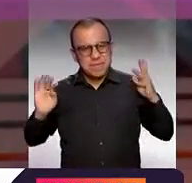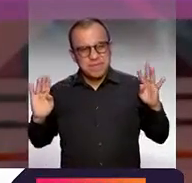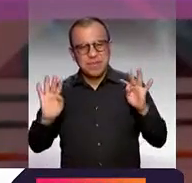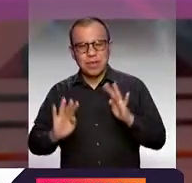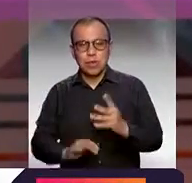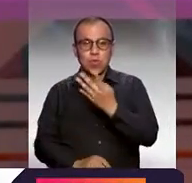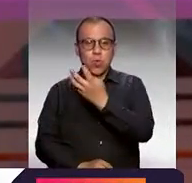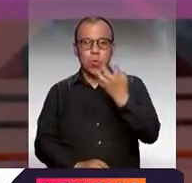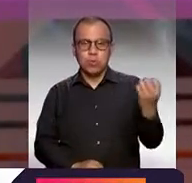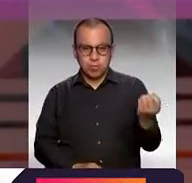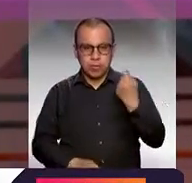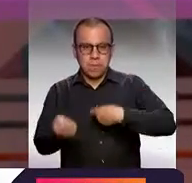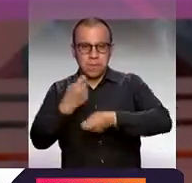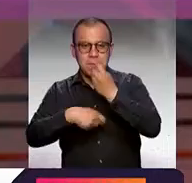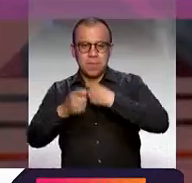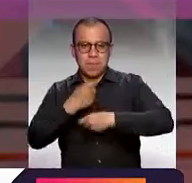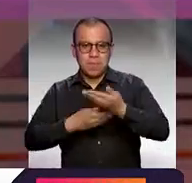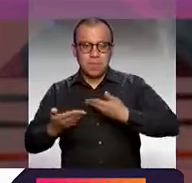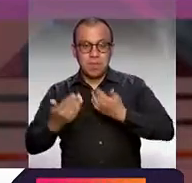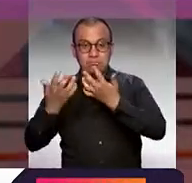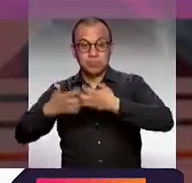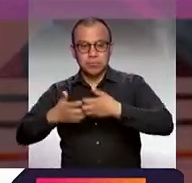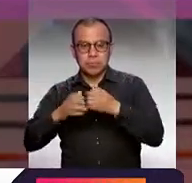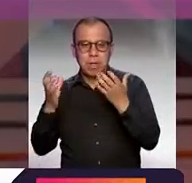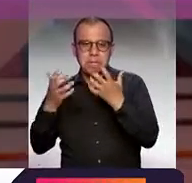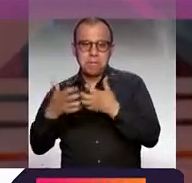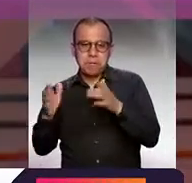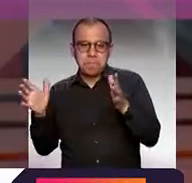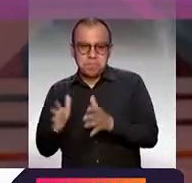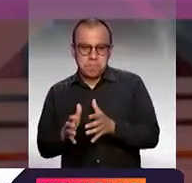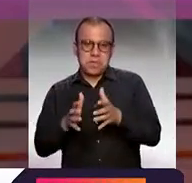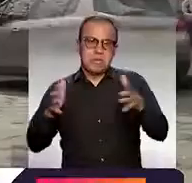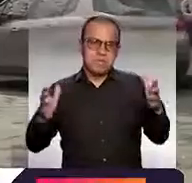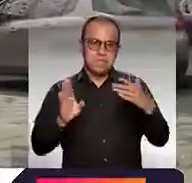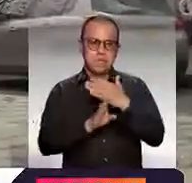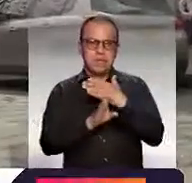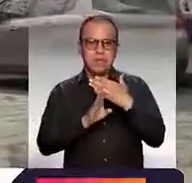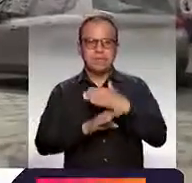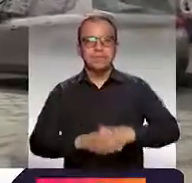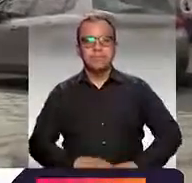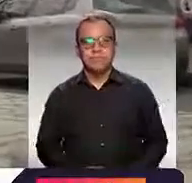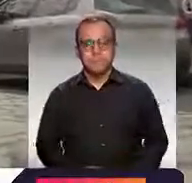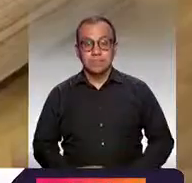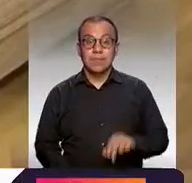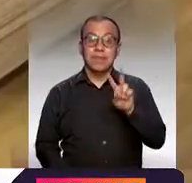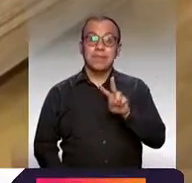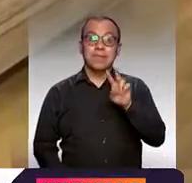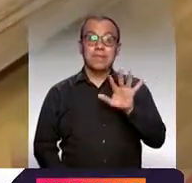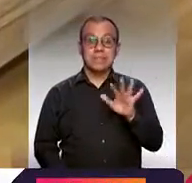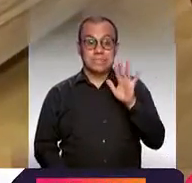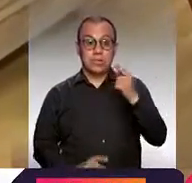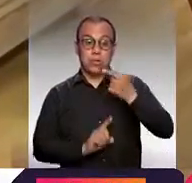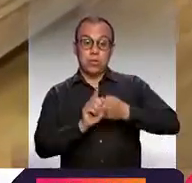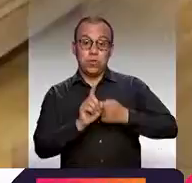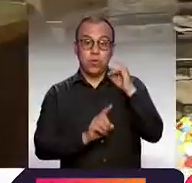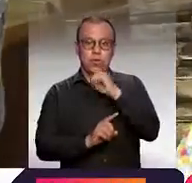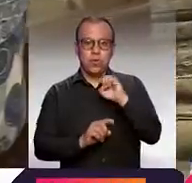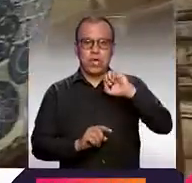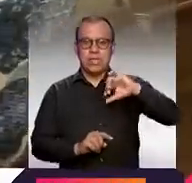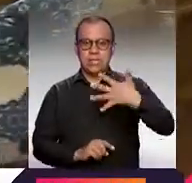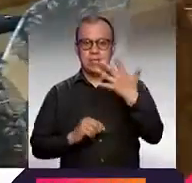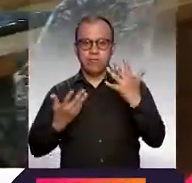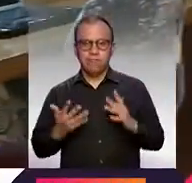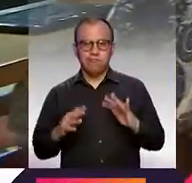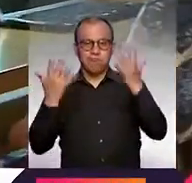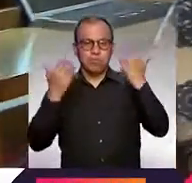de 400 comerciantes y fabricantes pequeños y medianos. Hasta el 25 de octubre se desarrollará el quinto Festival